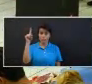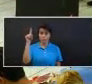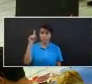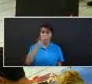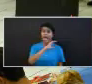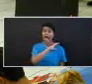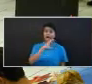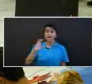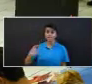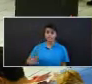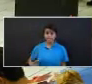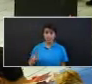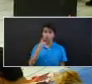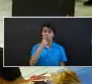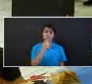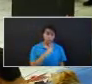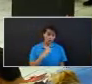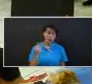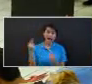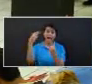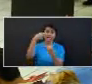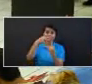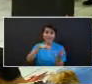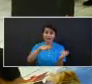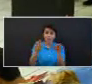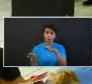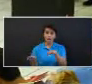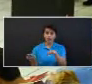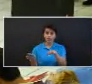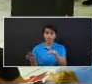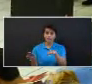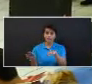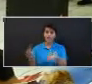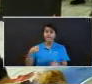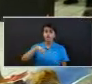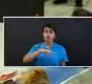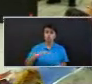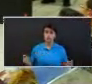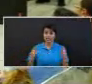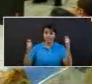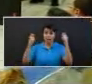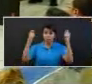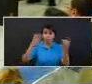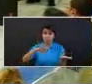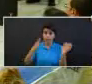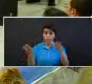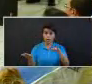Cristo se humilló hasta la muerte, y lo que nosotros celebramos es la muerte.